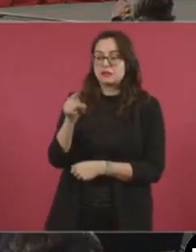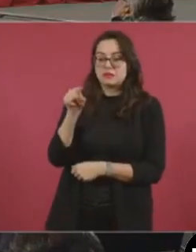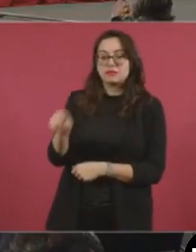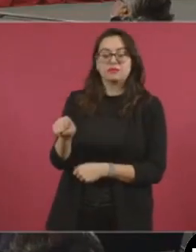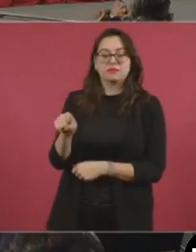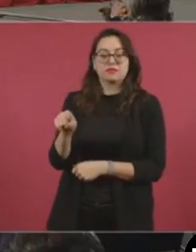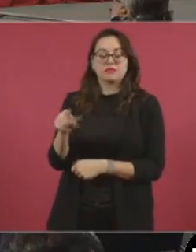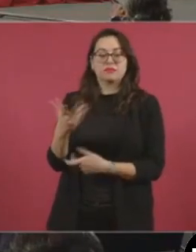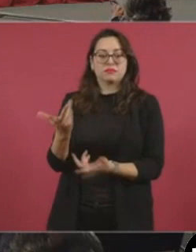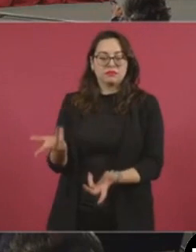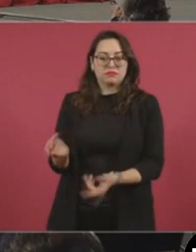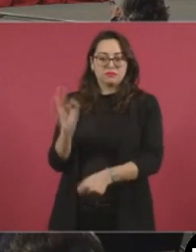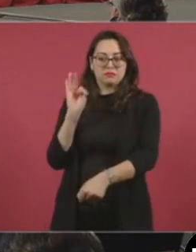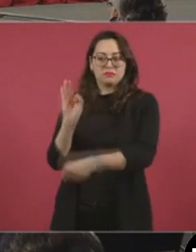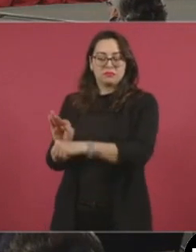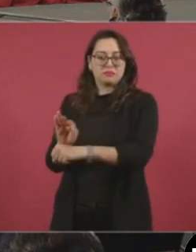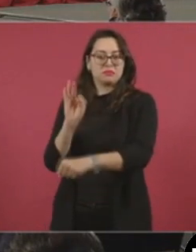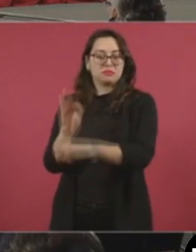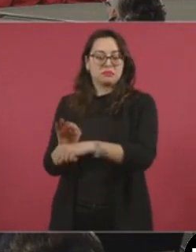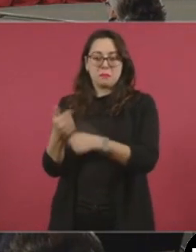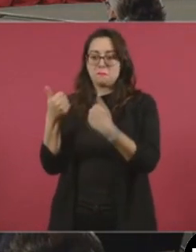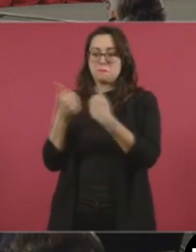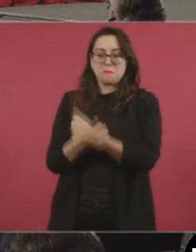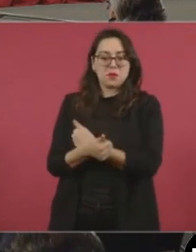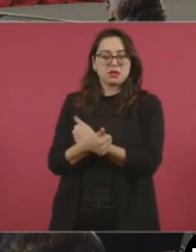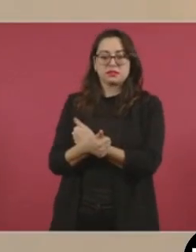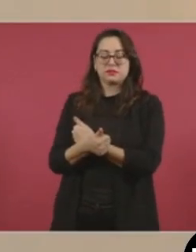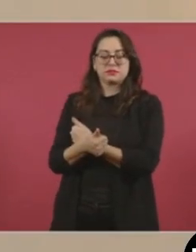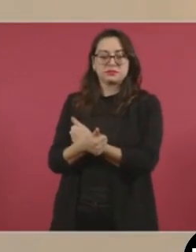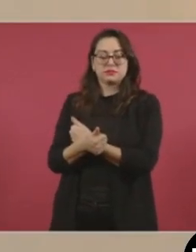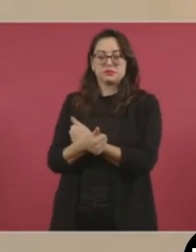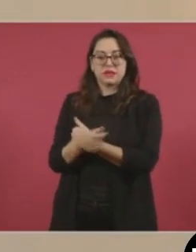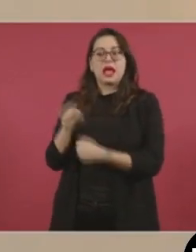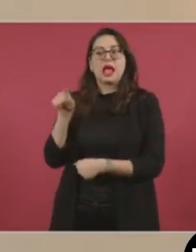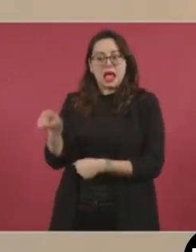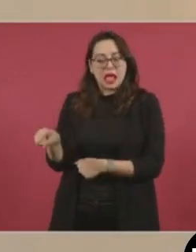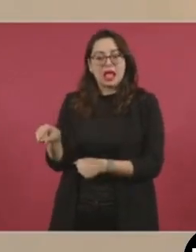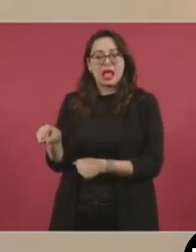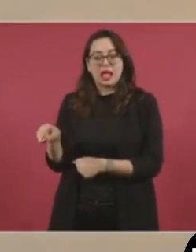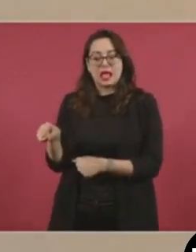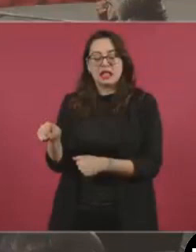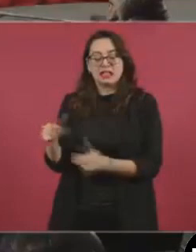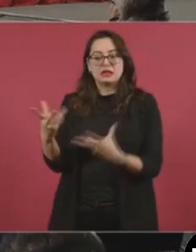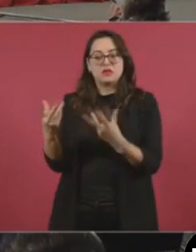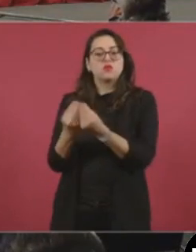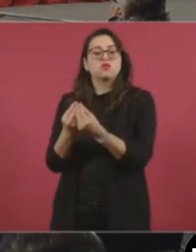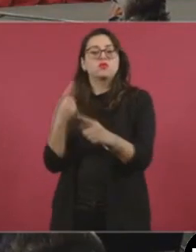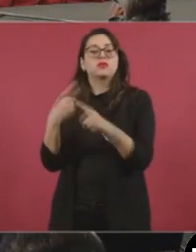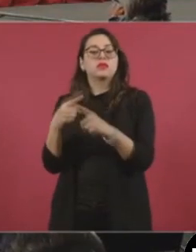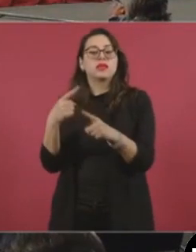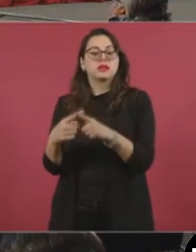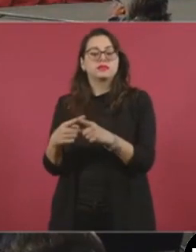encubrimiento delictivo en el que estuvo vinculado directamente Genaro G.